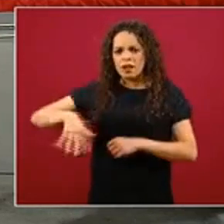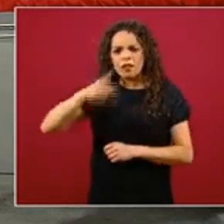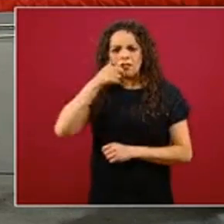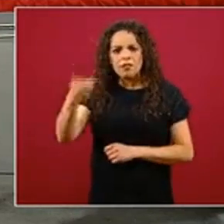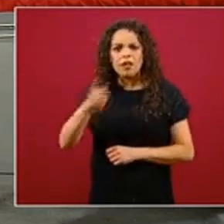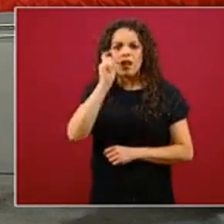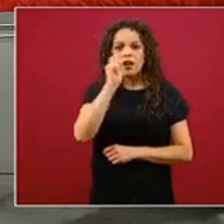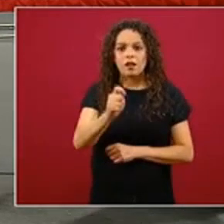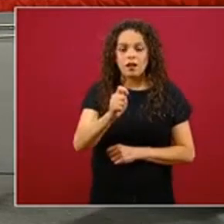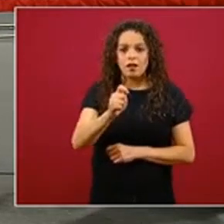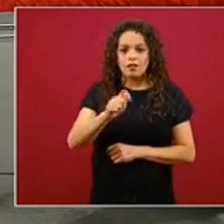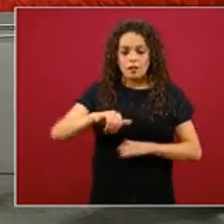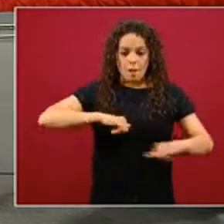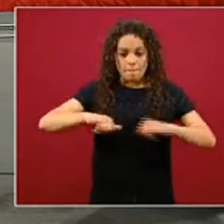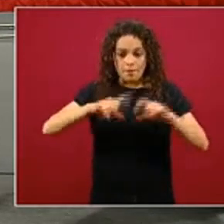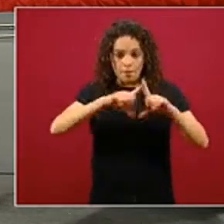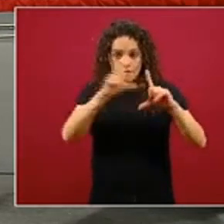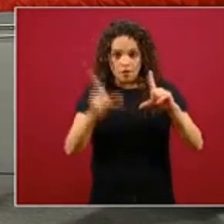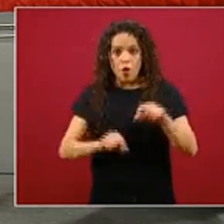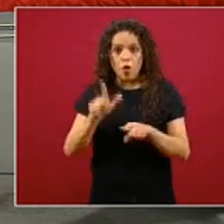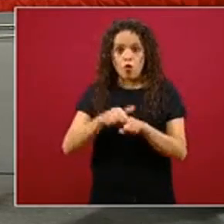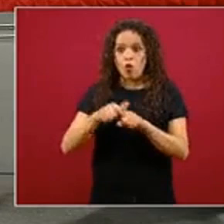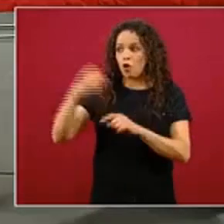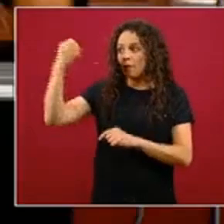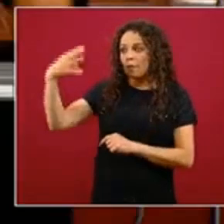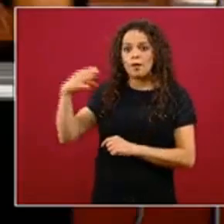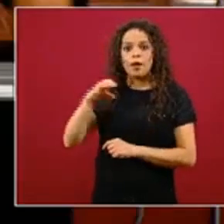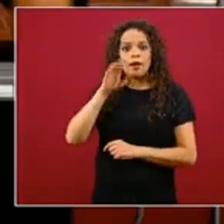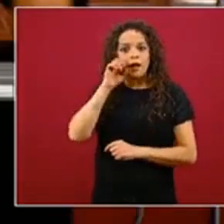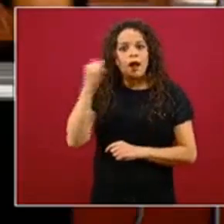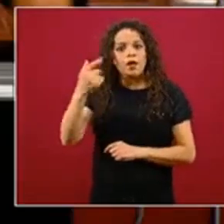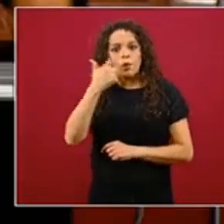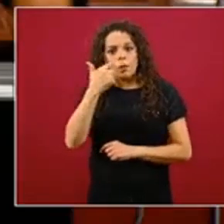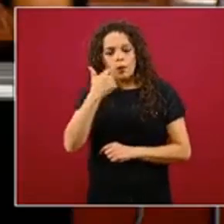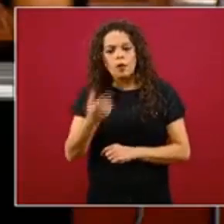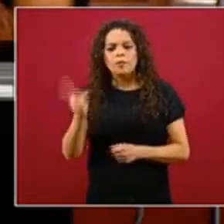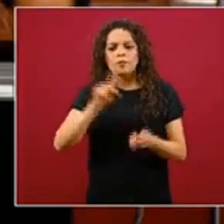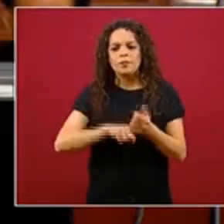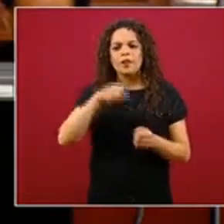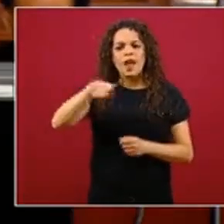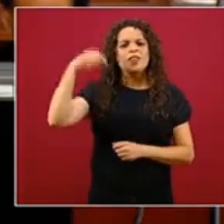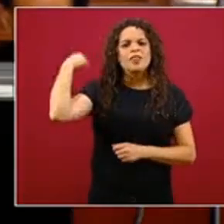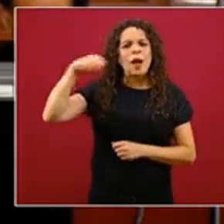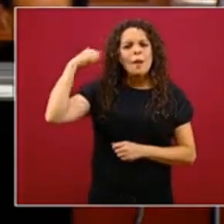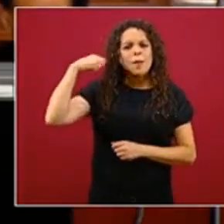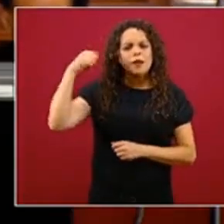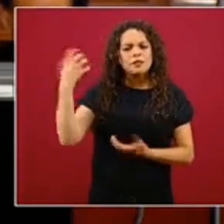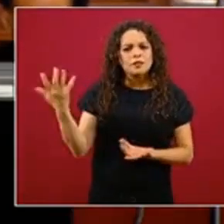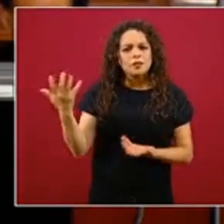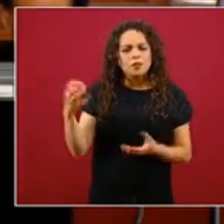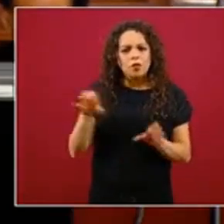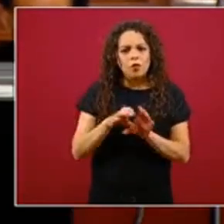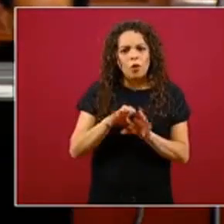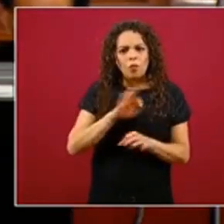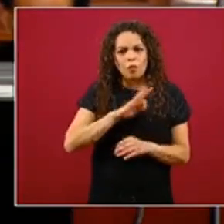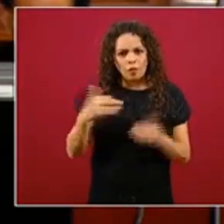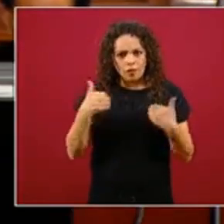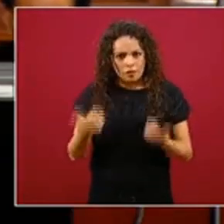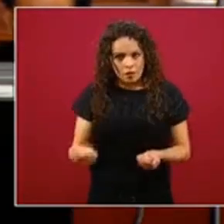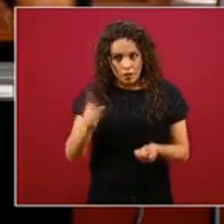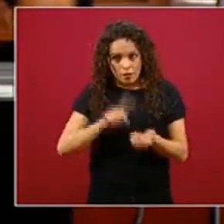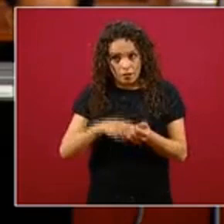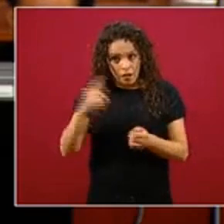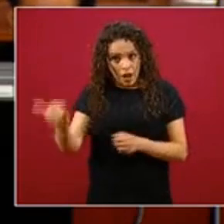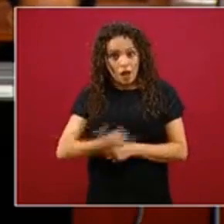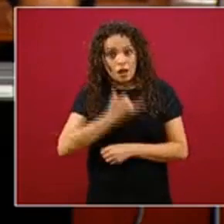rojo. Solamente uno retrocedió, que fue el estado de Tabasco. Aquí, ¿cómo se le puede interpretar? ¿Como una falla o